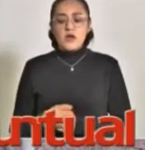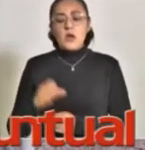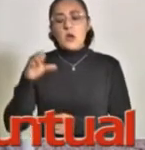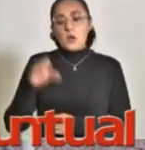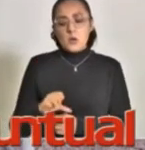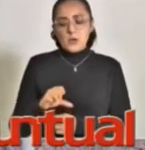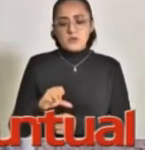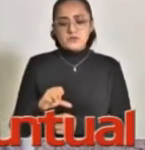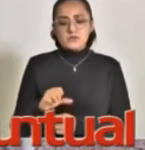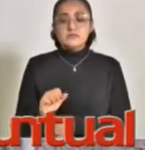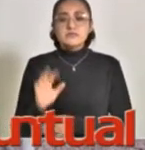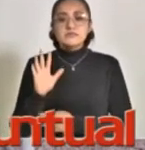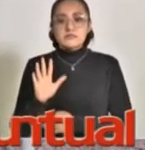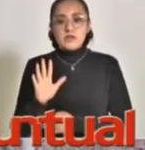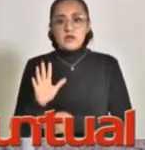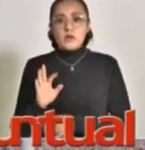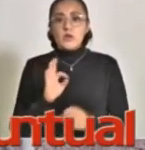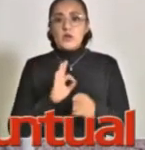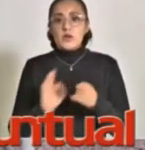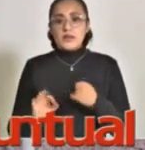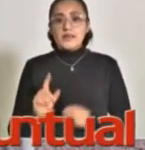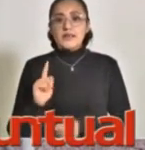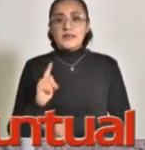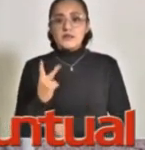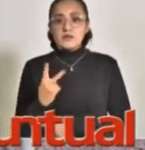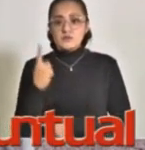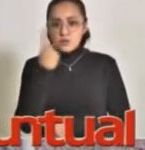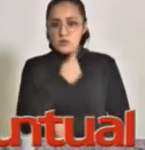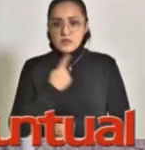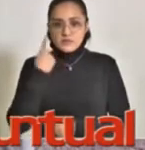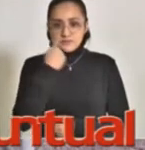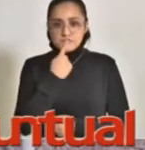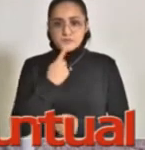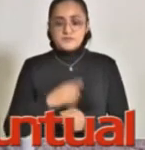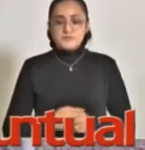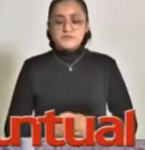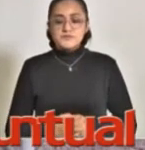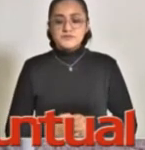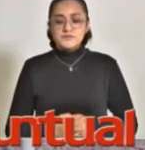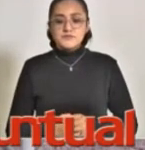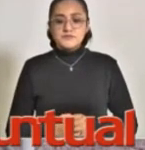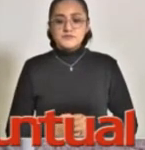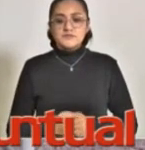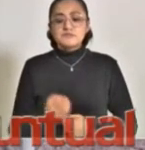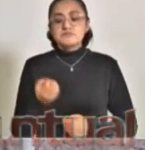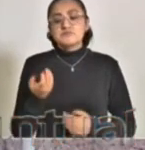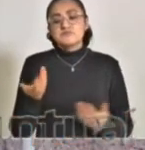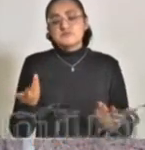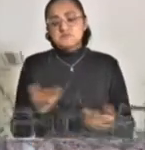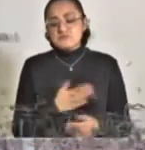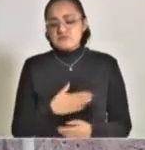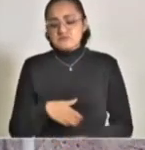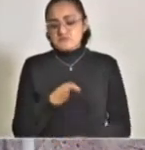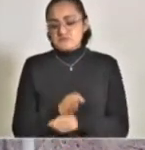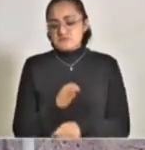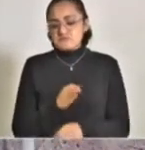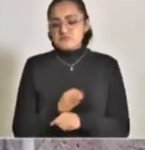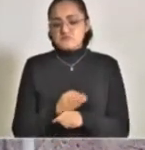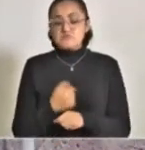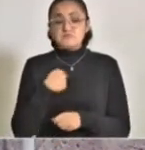Y para hoy 5 en las últimas 72 horas. Así es que